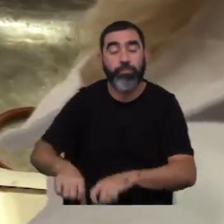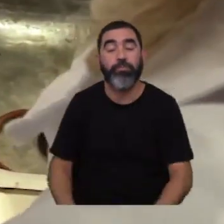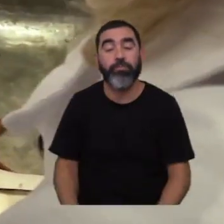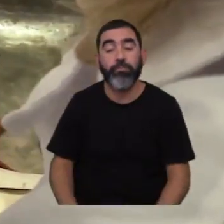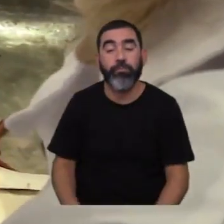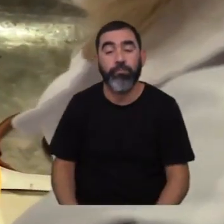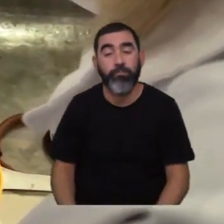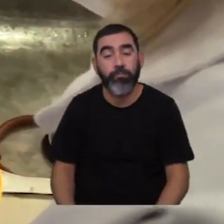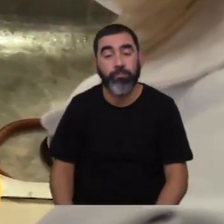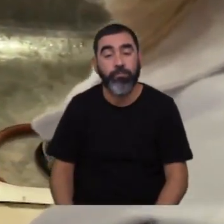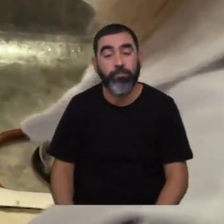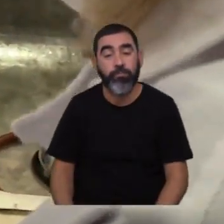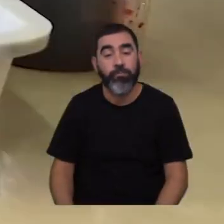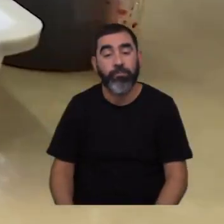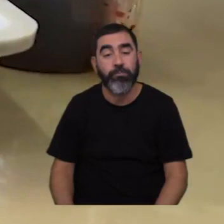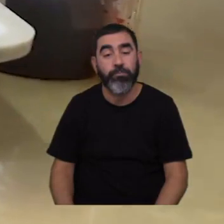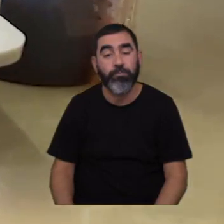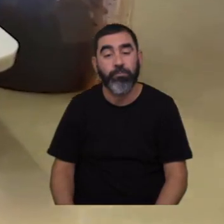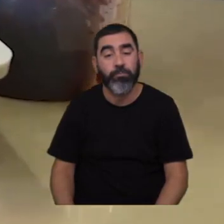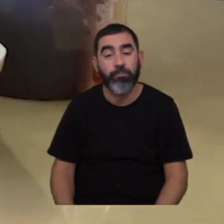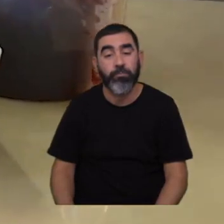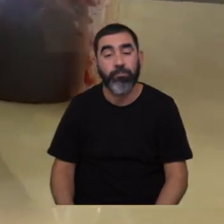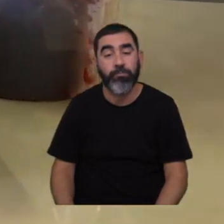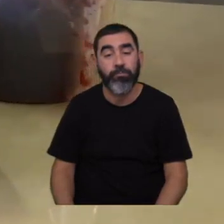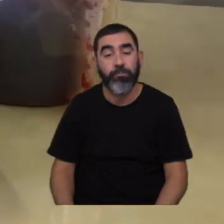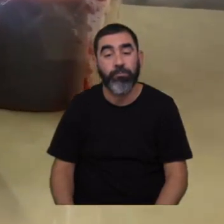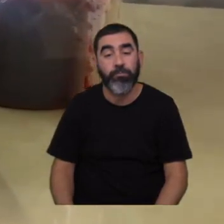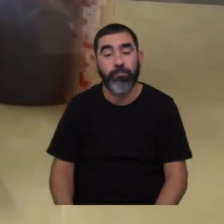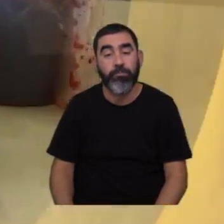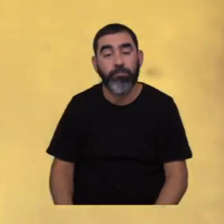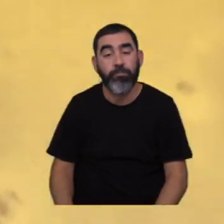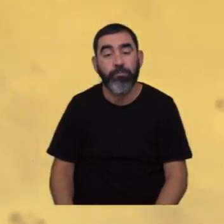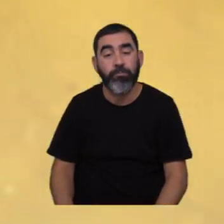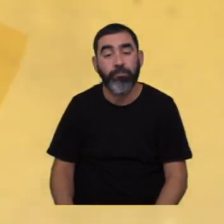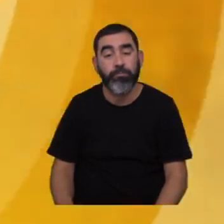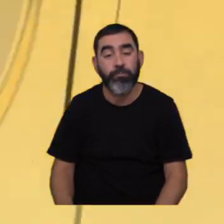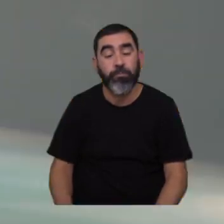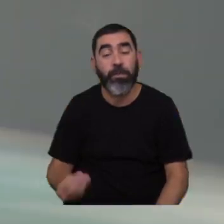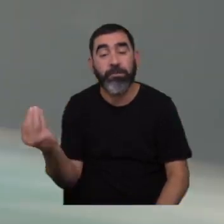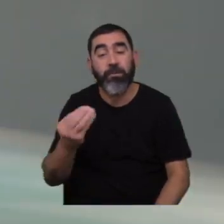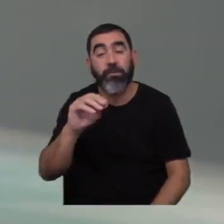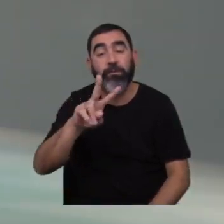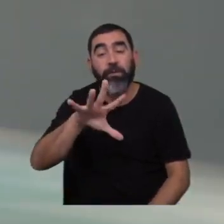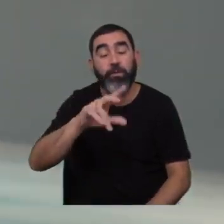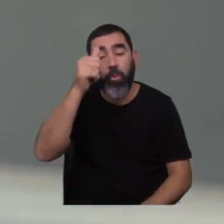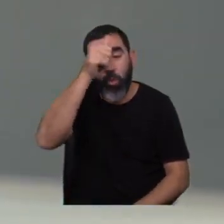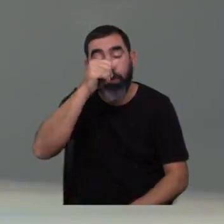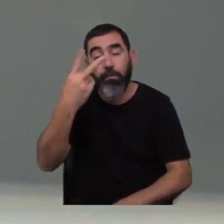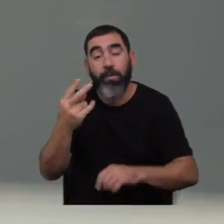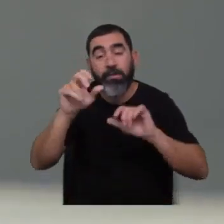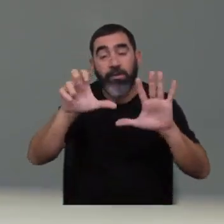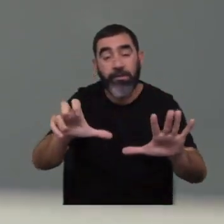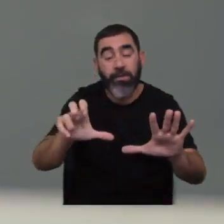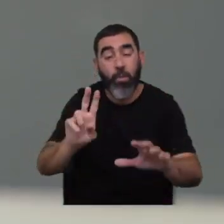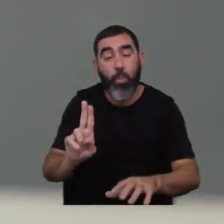que figuran en pantalla. Este sábado 25 y domingo 26, la